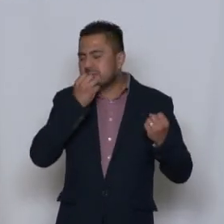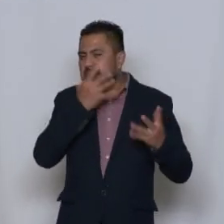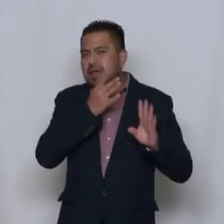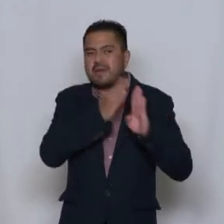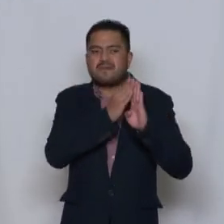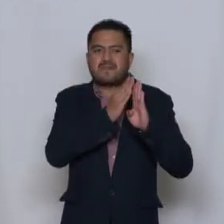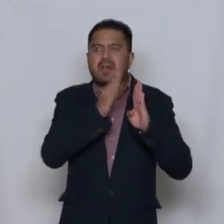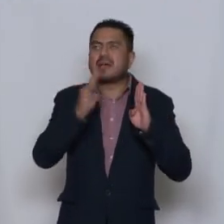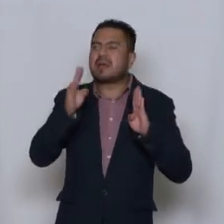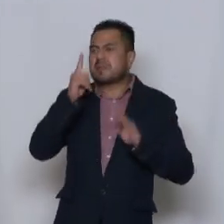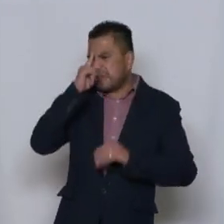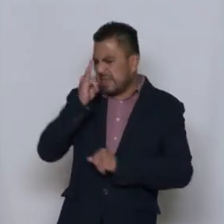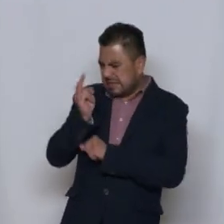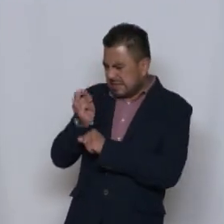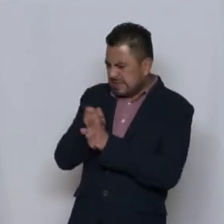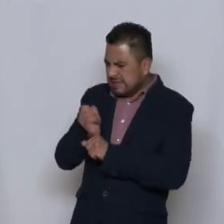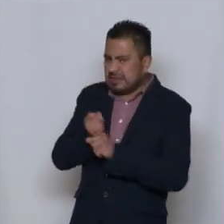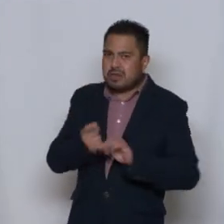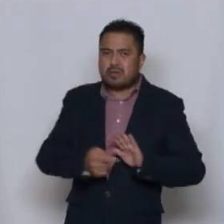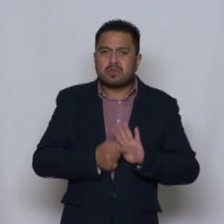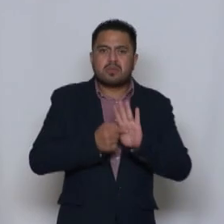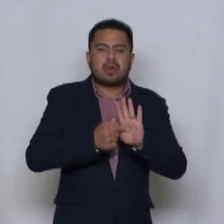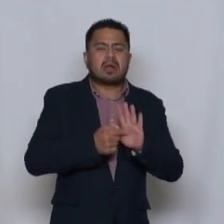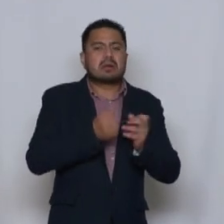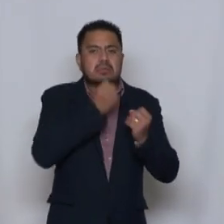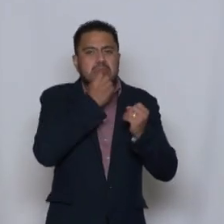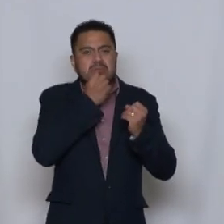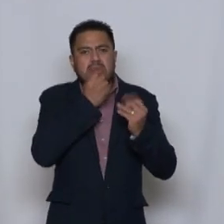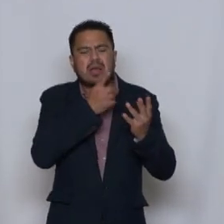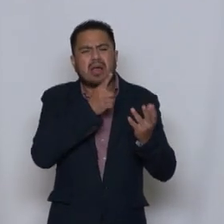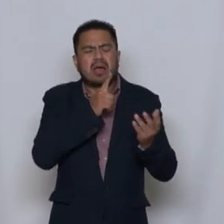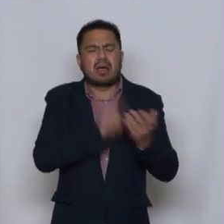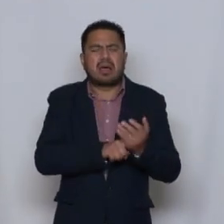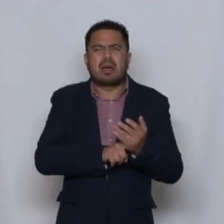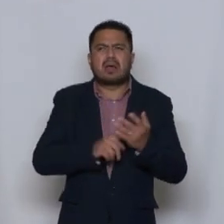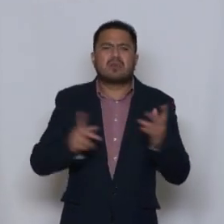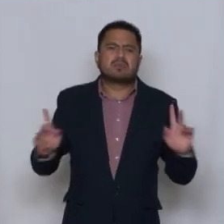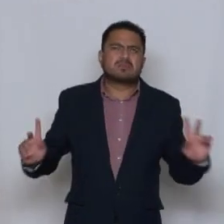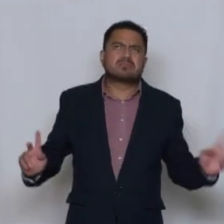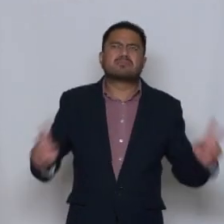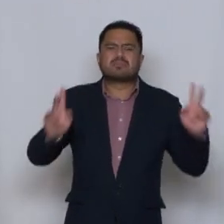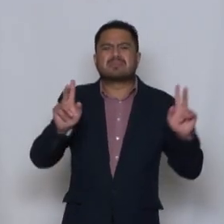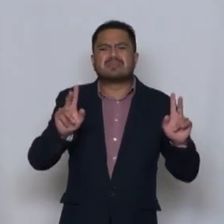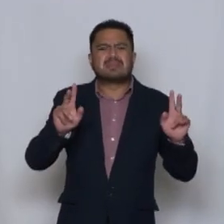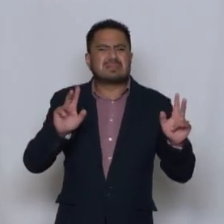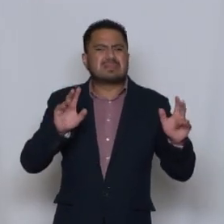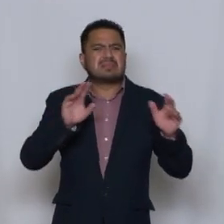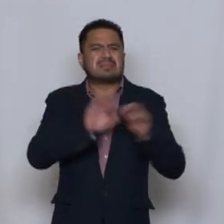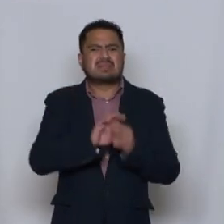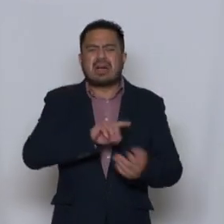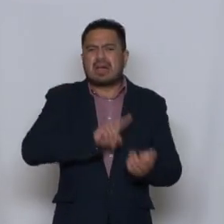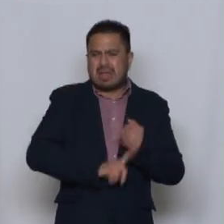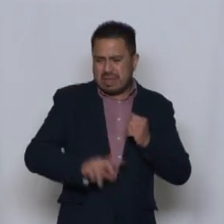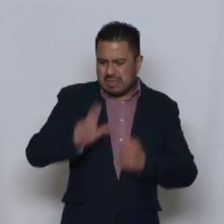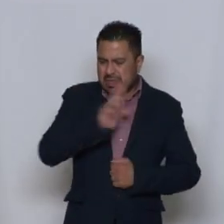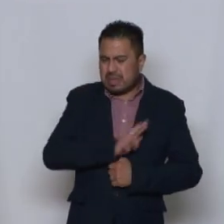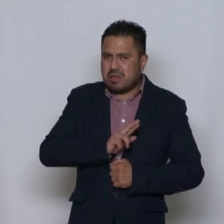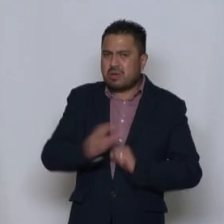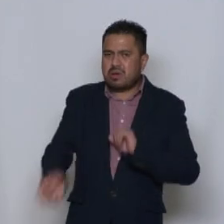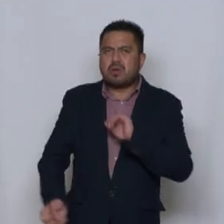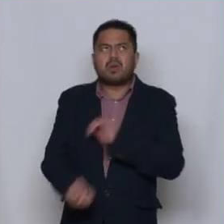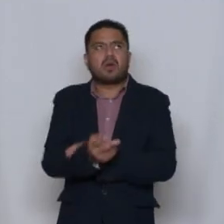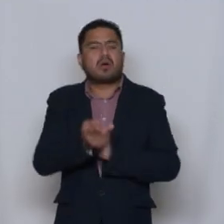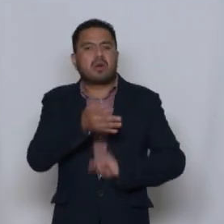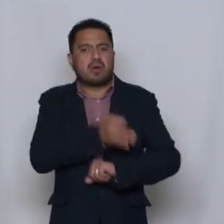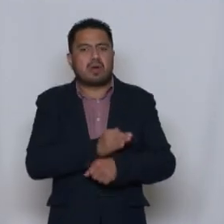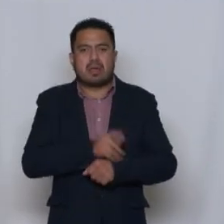biblioteca para investigar y mostrarles a un auténtico superhéroe de las aves, que no tiene nada que envidiarle a los que aparecen en los cómics que